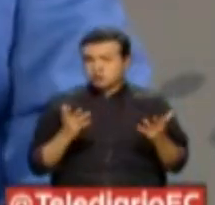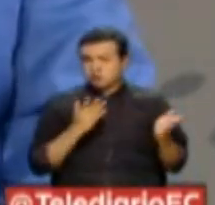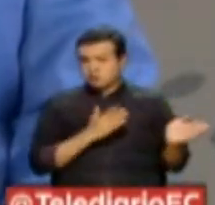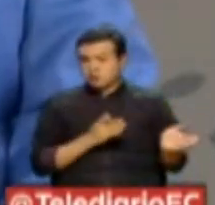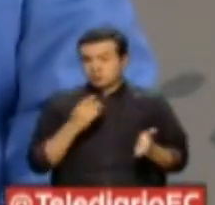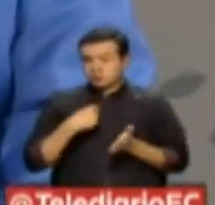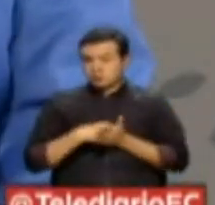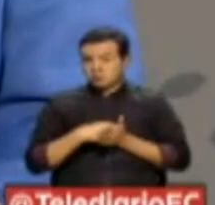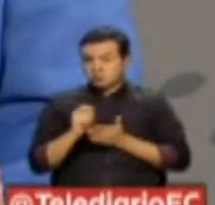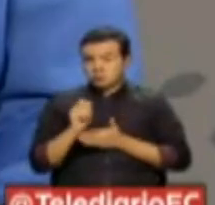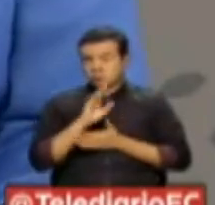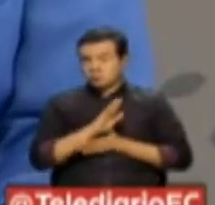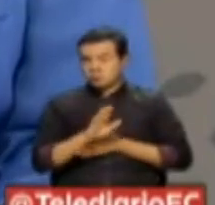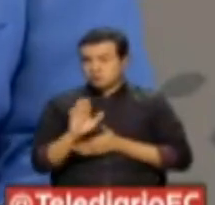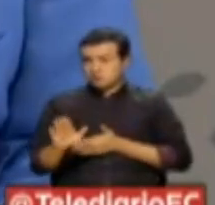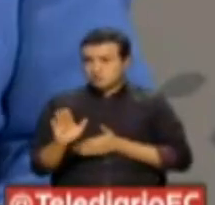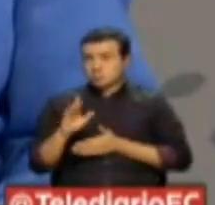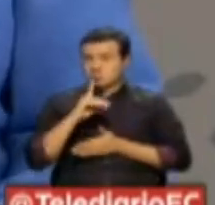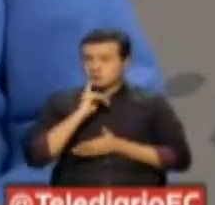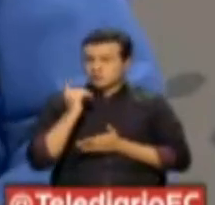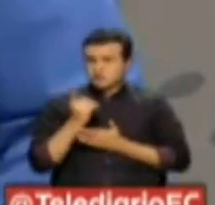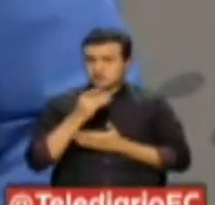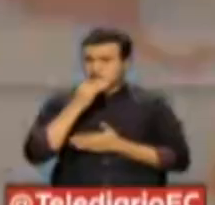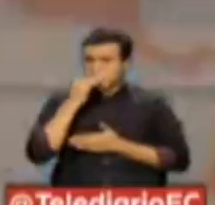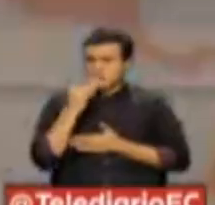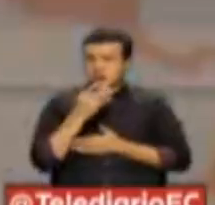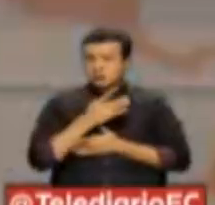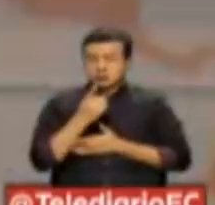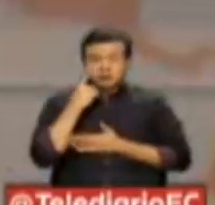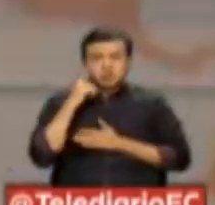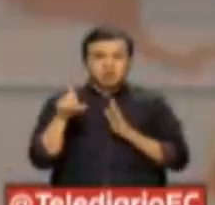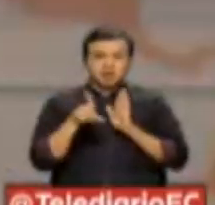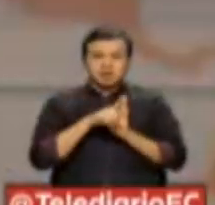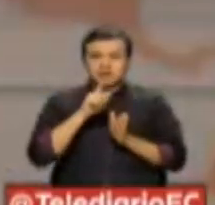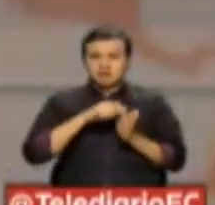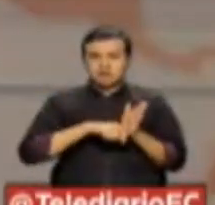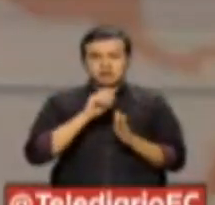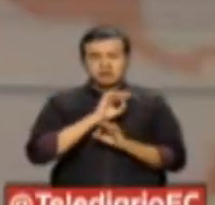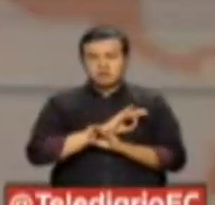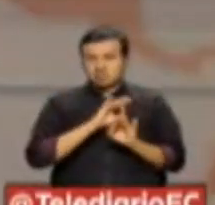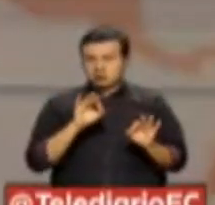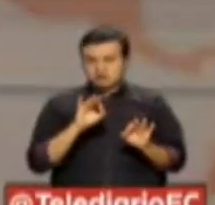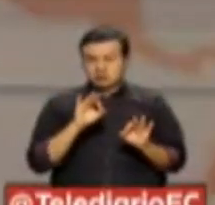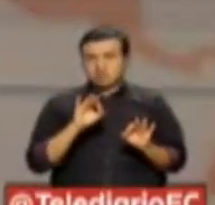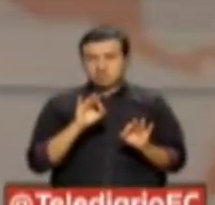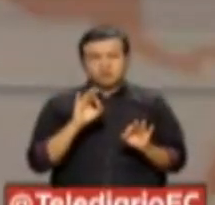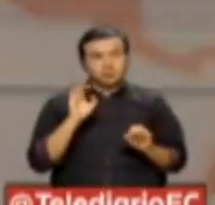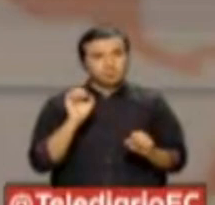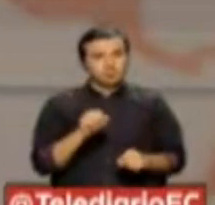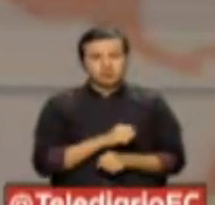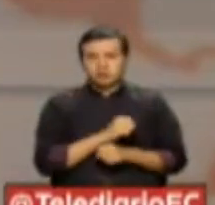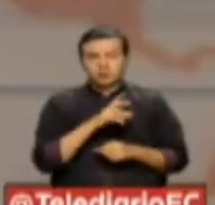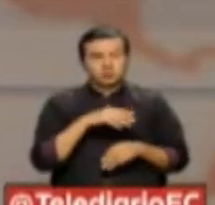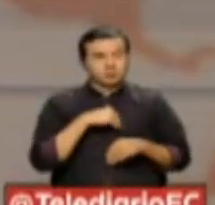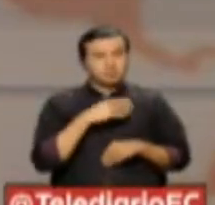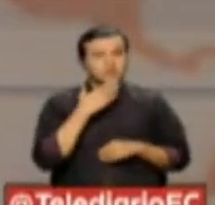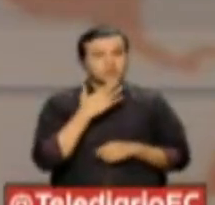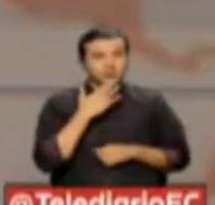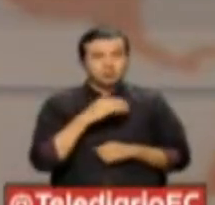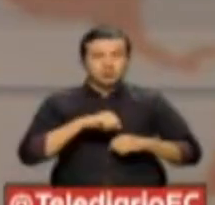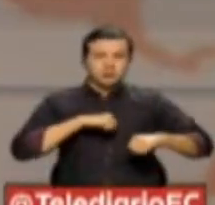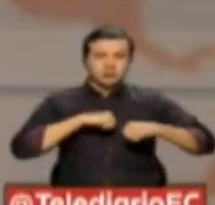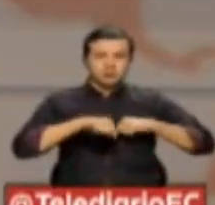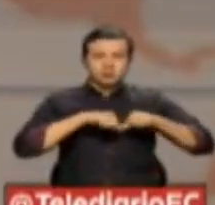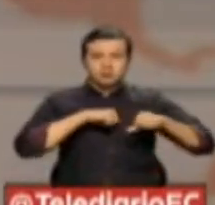cumplimiento de sus verdaderas y realizar la ley nos permite eduardo lo que no podemos es o lucrarnos en la